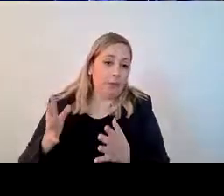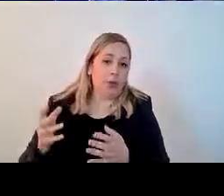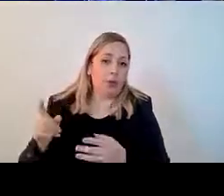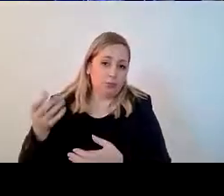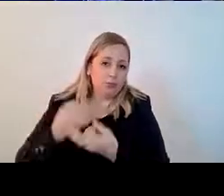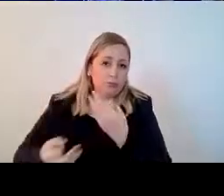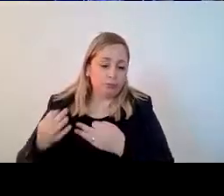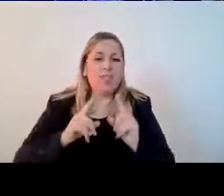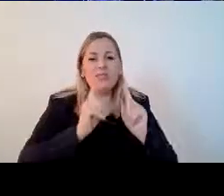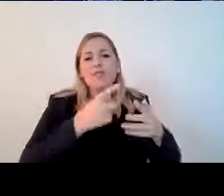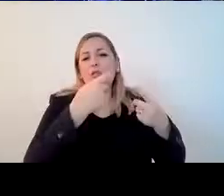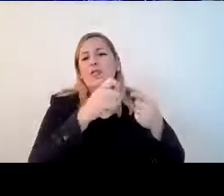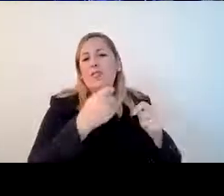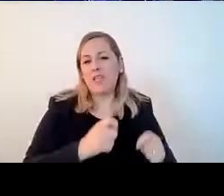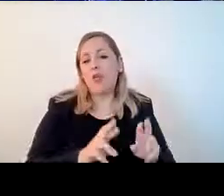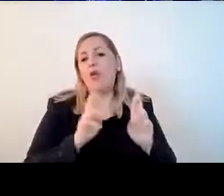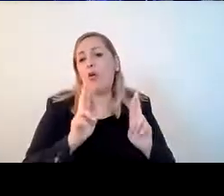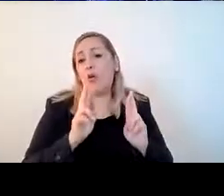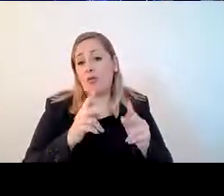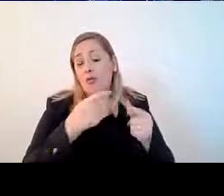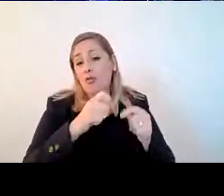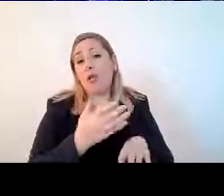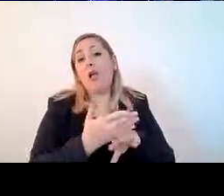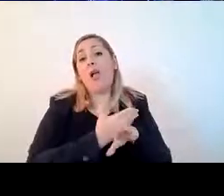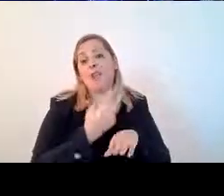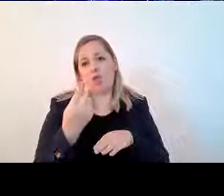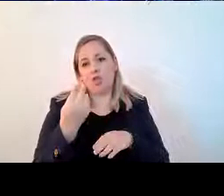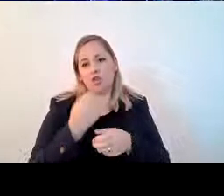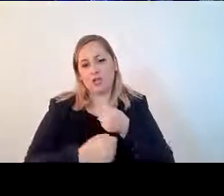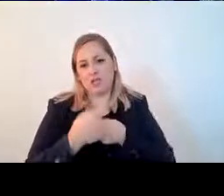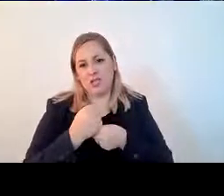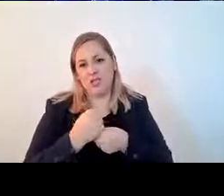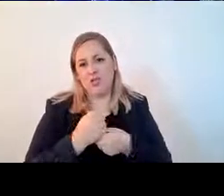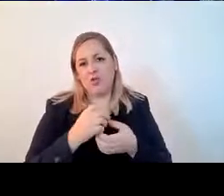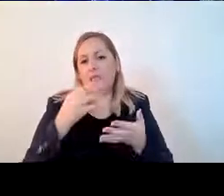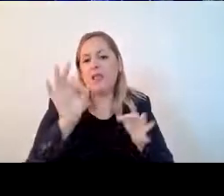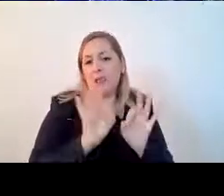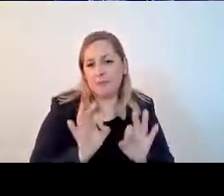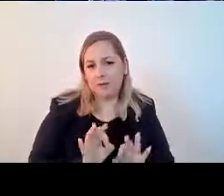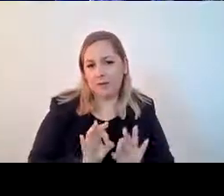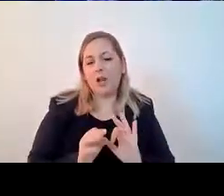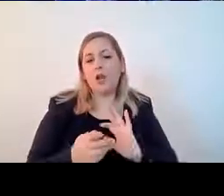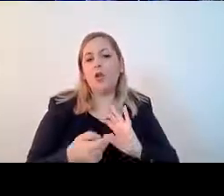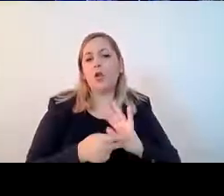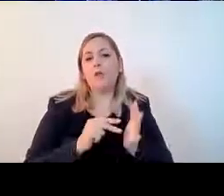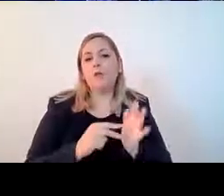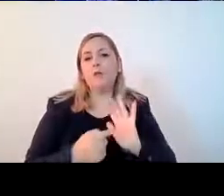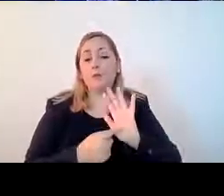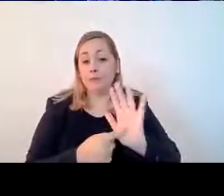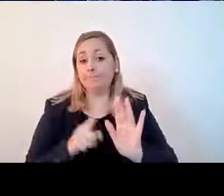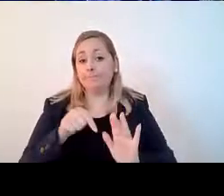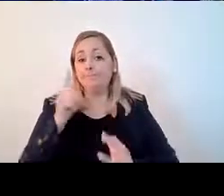Debiera haber un diagnóstico, ojalá que se hubiese hecho antes de los 12 años y descripción de las dificultades presentadas, que también es